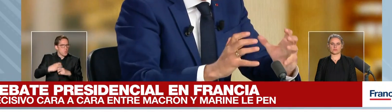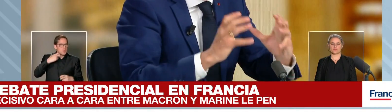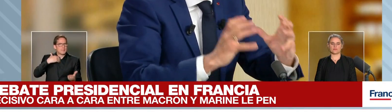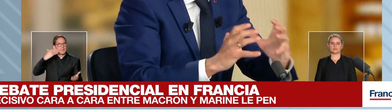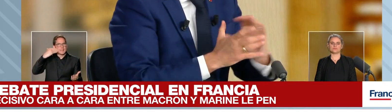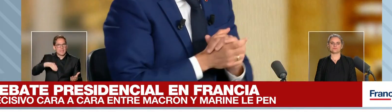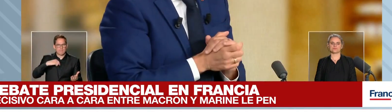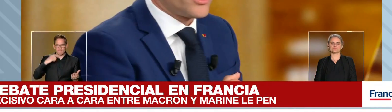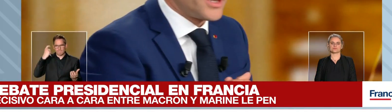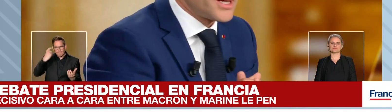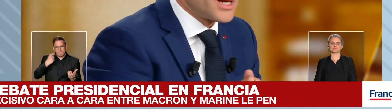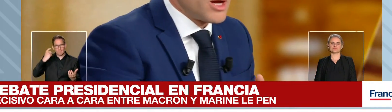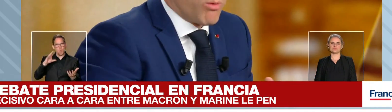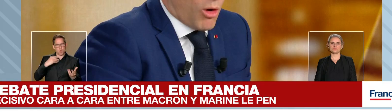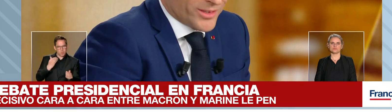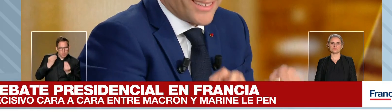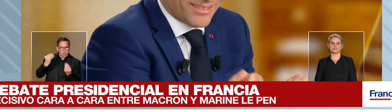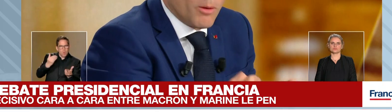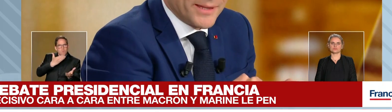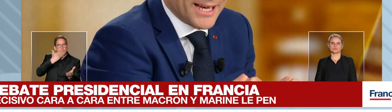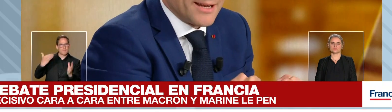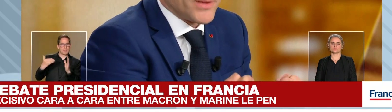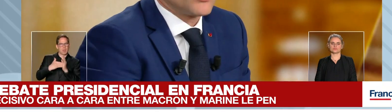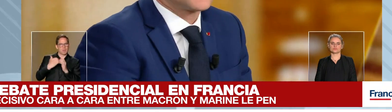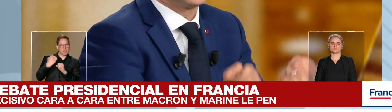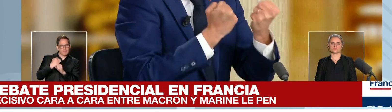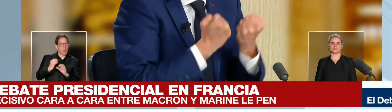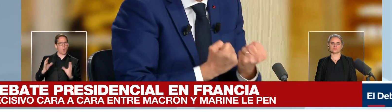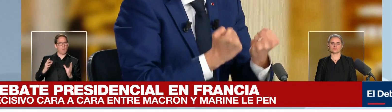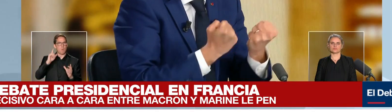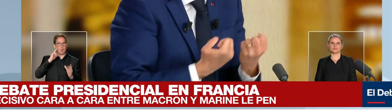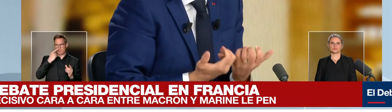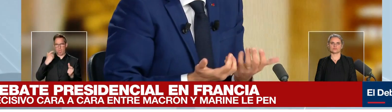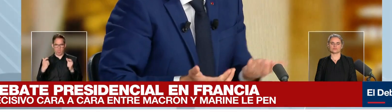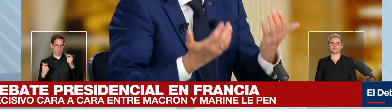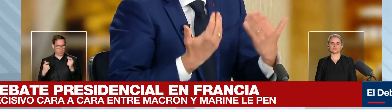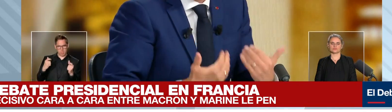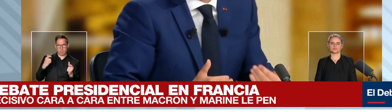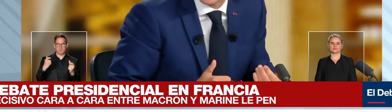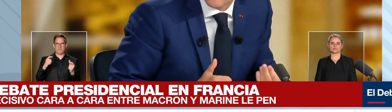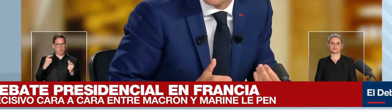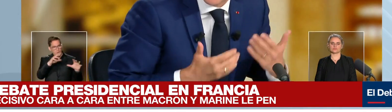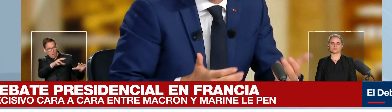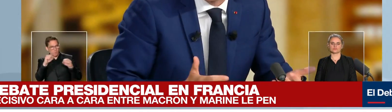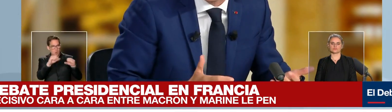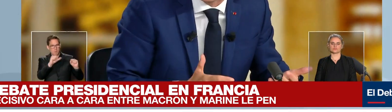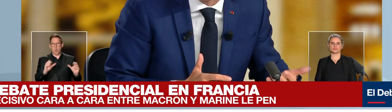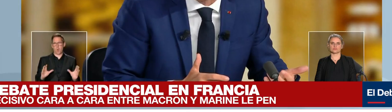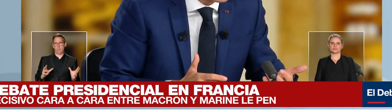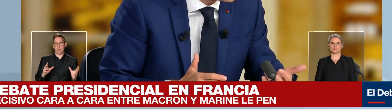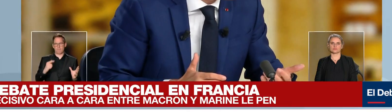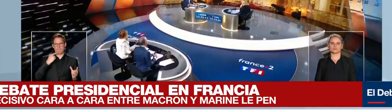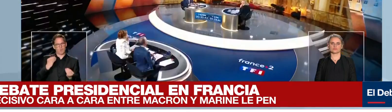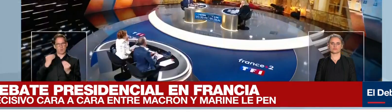muy duras. Entonces tenemos que invertir en este sistema de salud para poder levantar al hospital y poder volver a contratar. Y hay